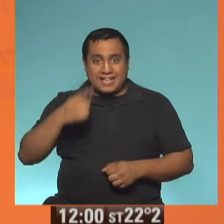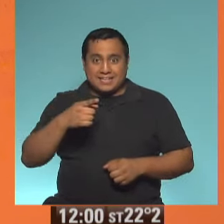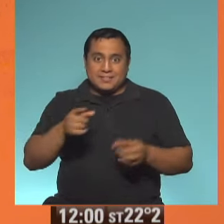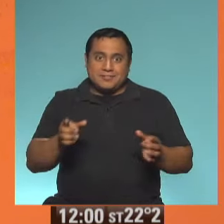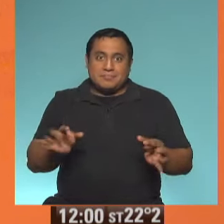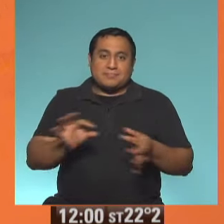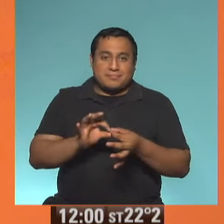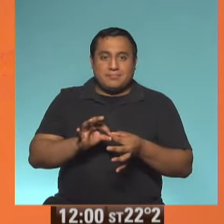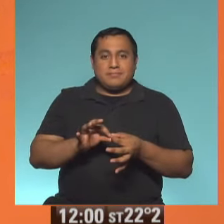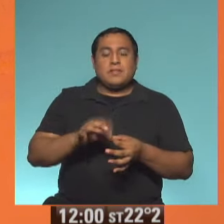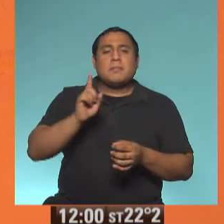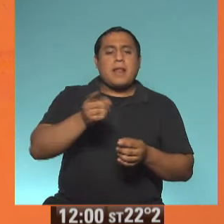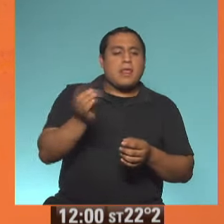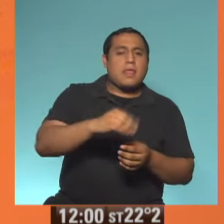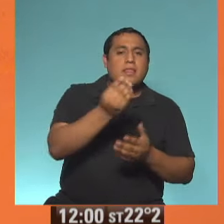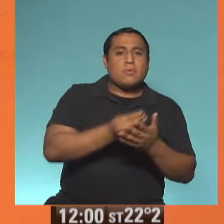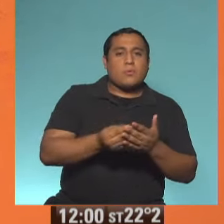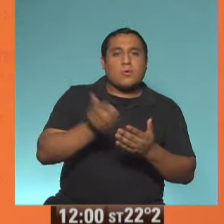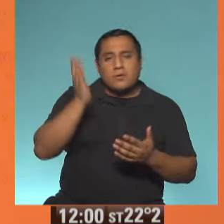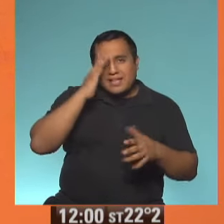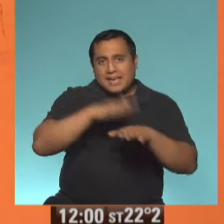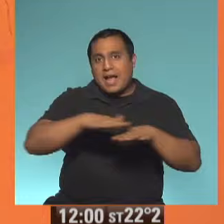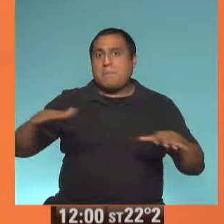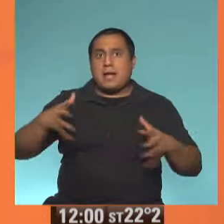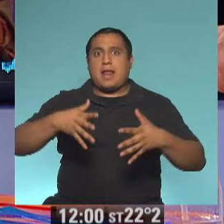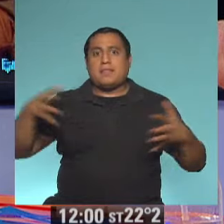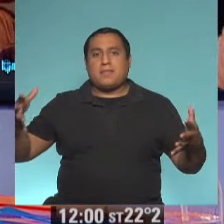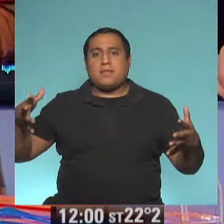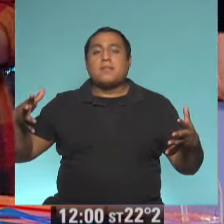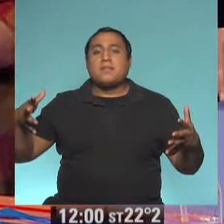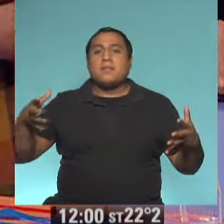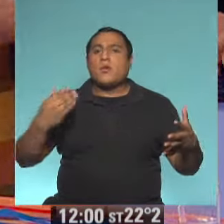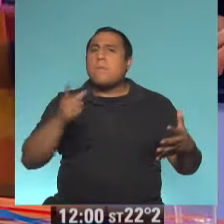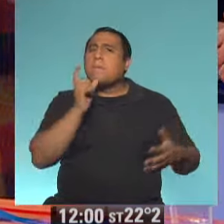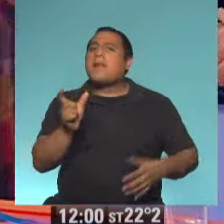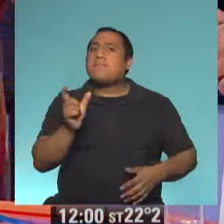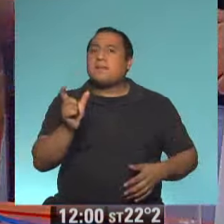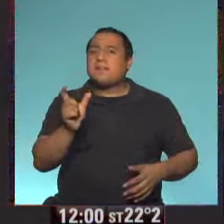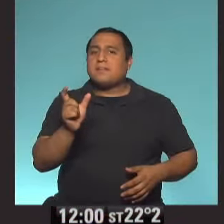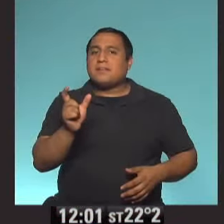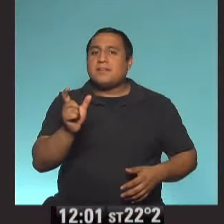ahora se agregó una imagen, que es una cama muy grande, es decir... ¿Cómo será una cama muy grande? Una...